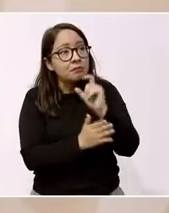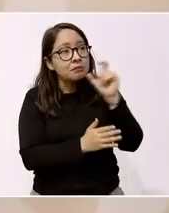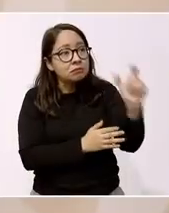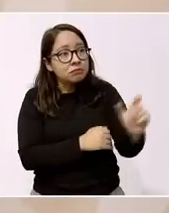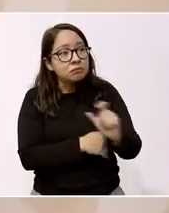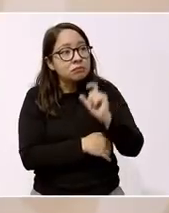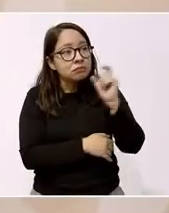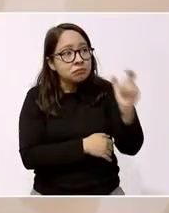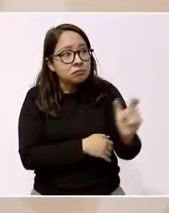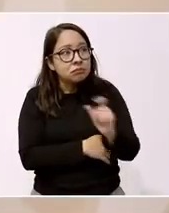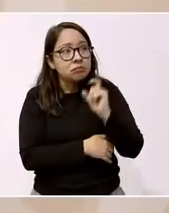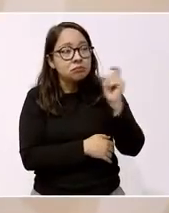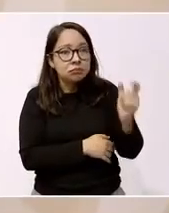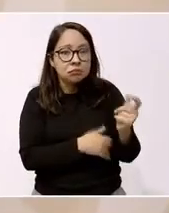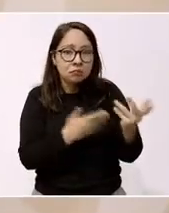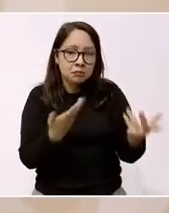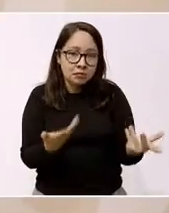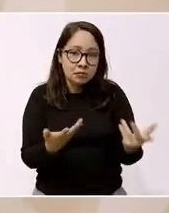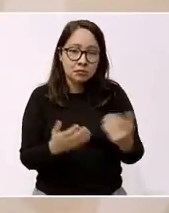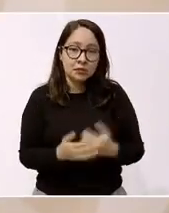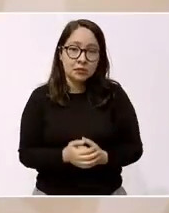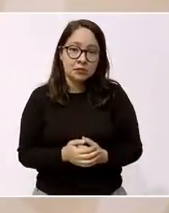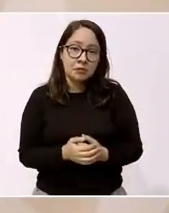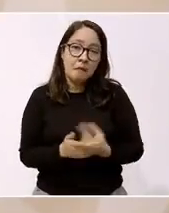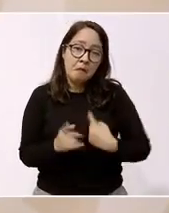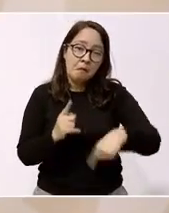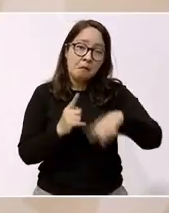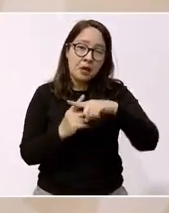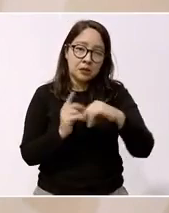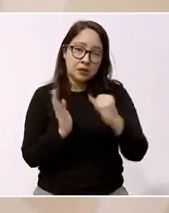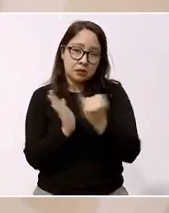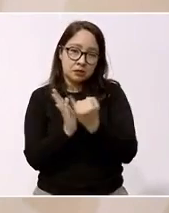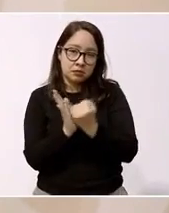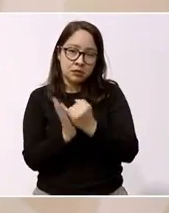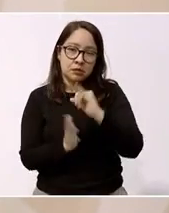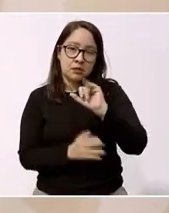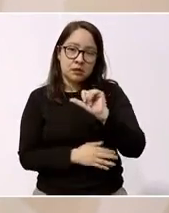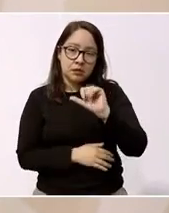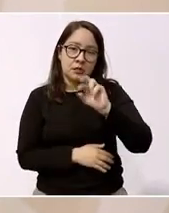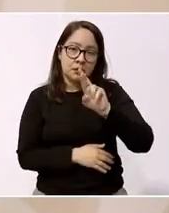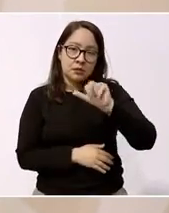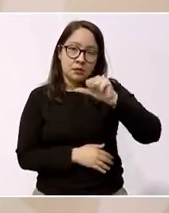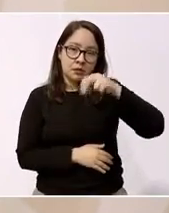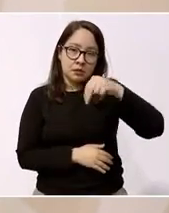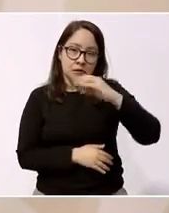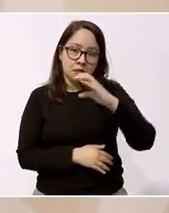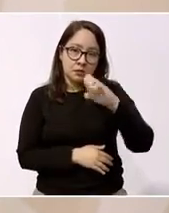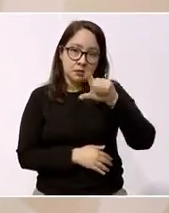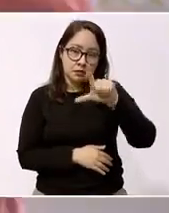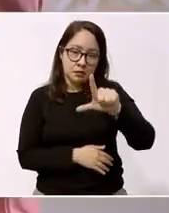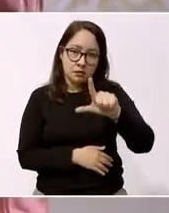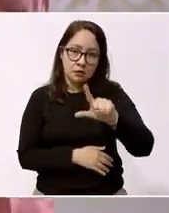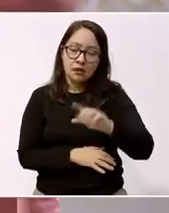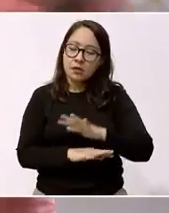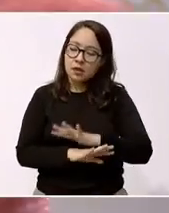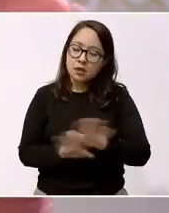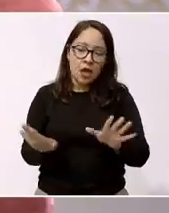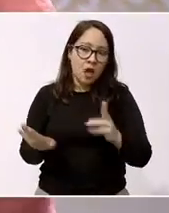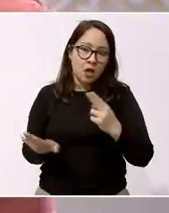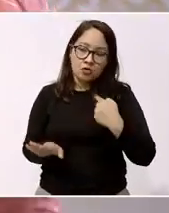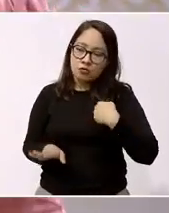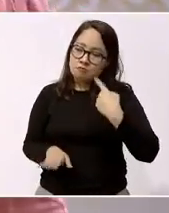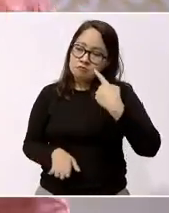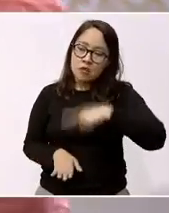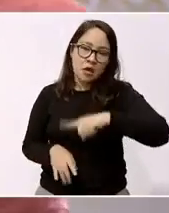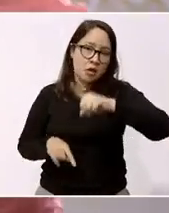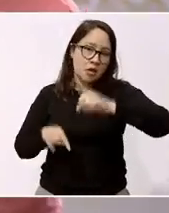impuestos, tenemos que pagar un arancel, así se llama. Pues ya di la instrucción que se quiten